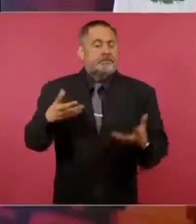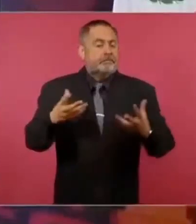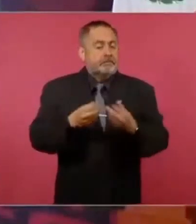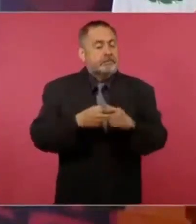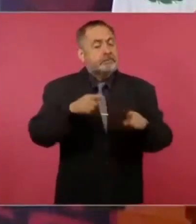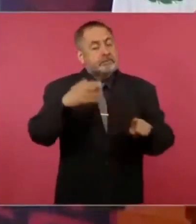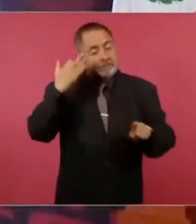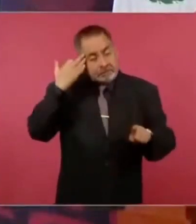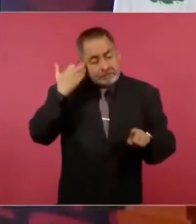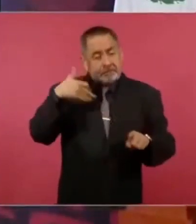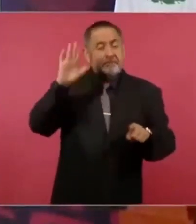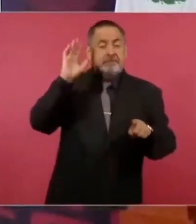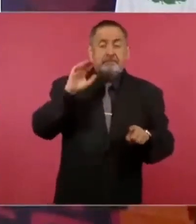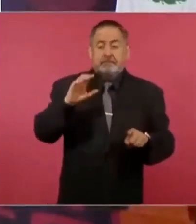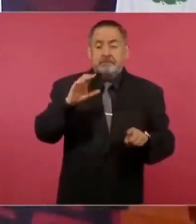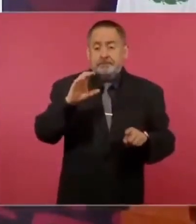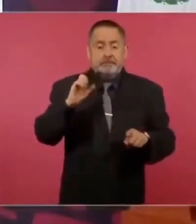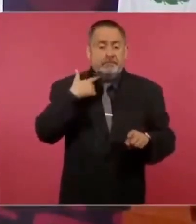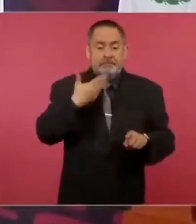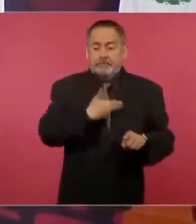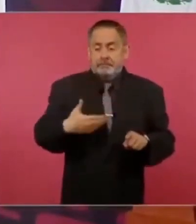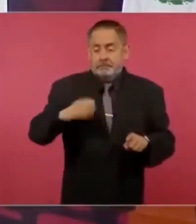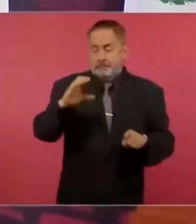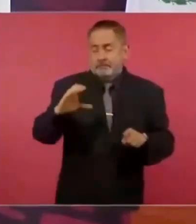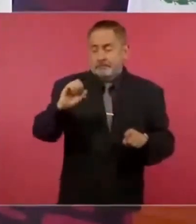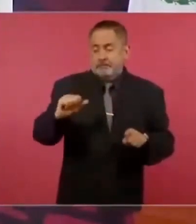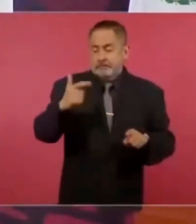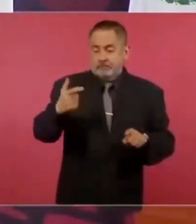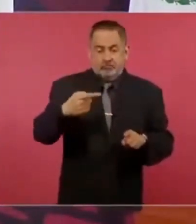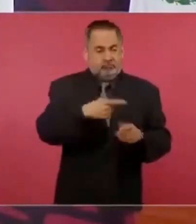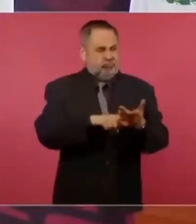Salinas, ahí empezó, siendo gurú